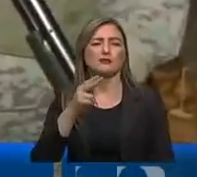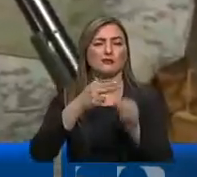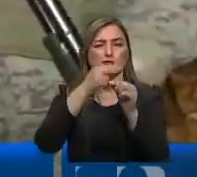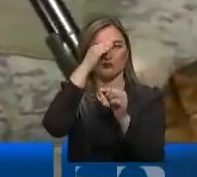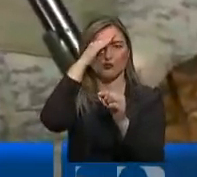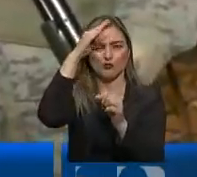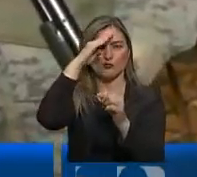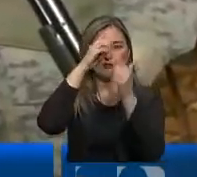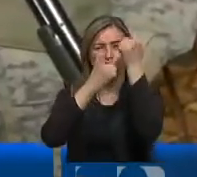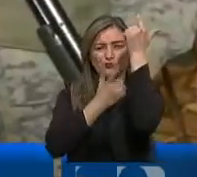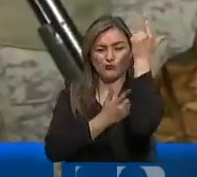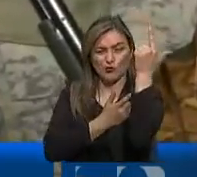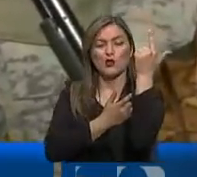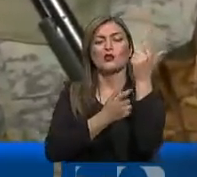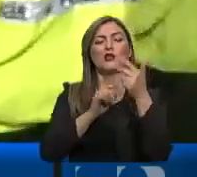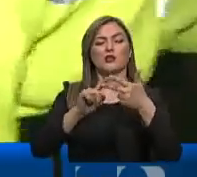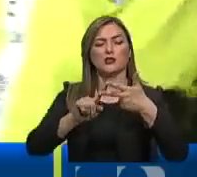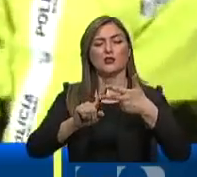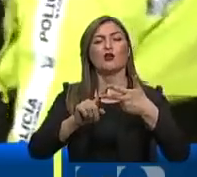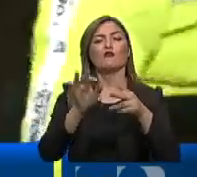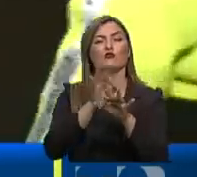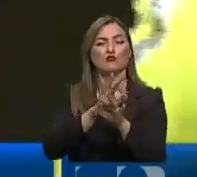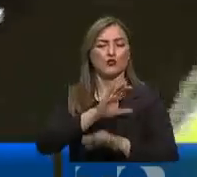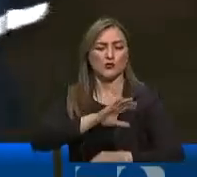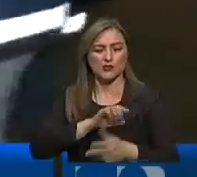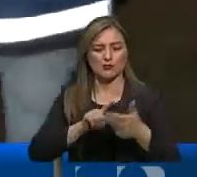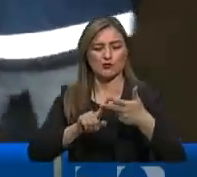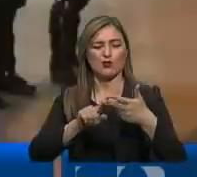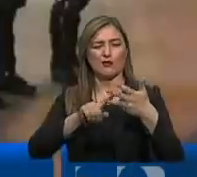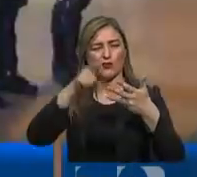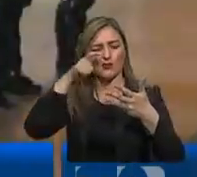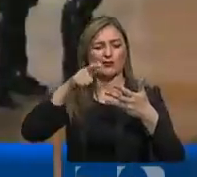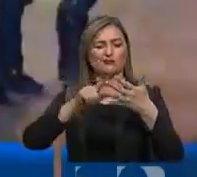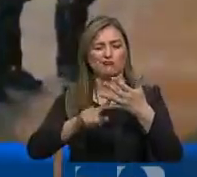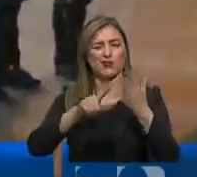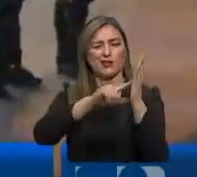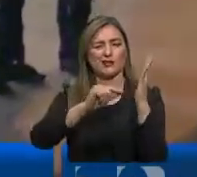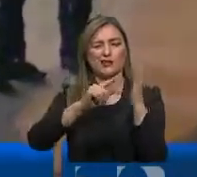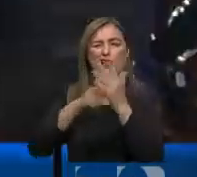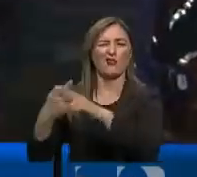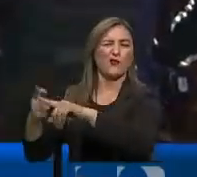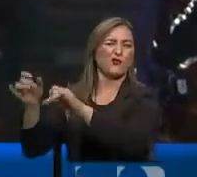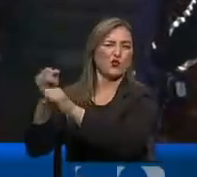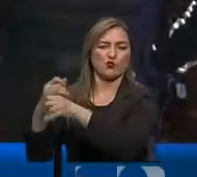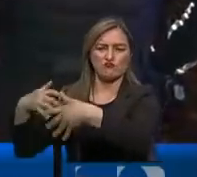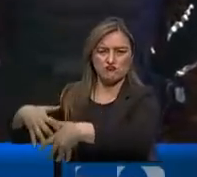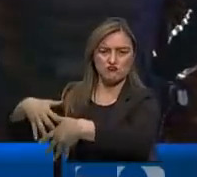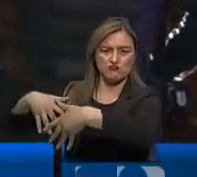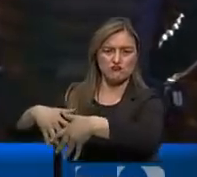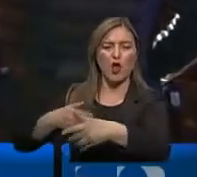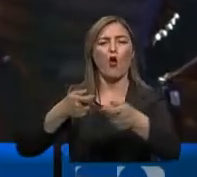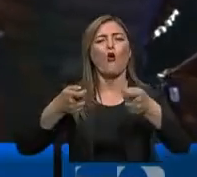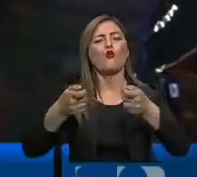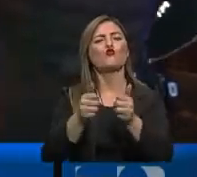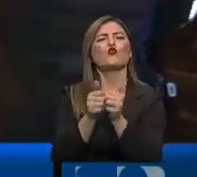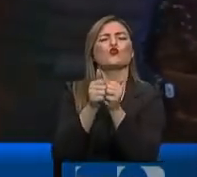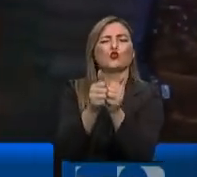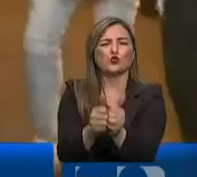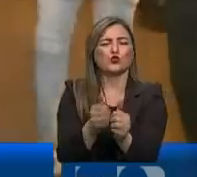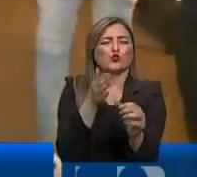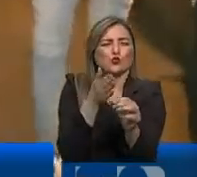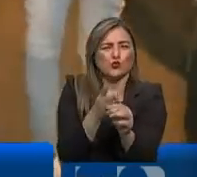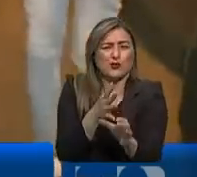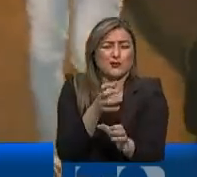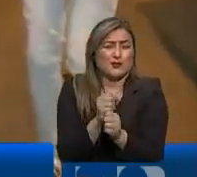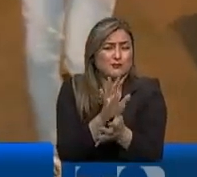militares, funcionarios del municipio, de la intendencia, del SRI y de otras entidades más. Se trata de una acción conjunta que busca frenar